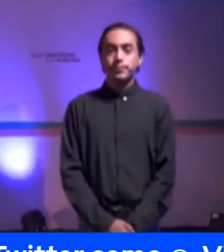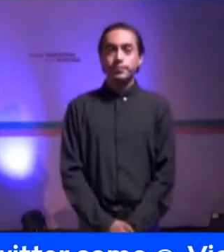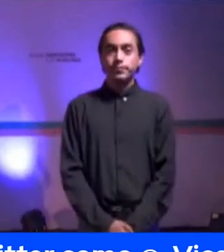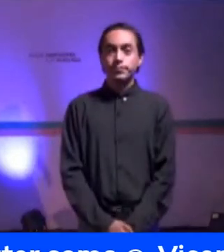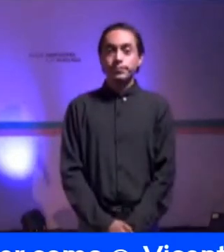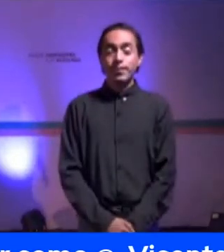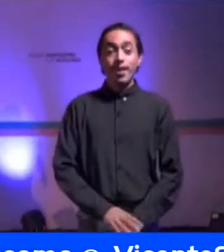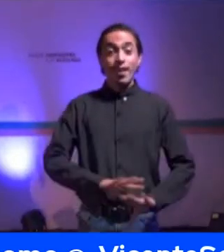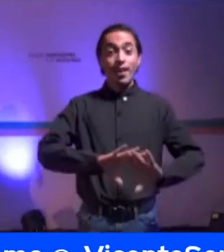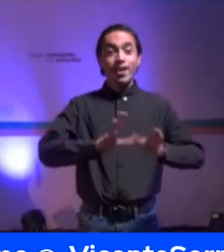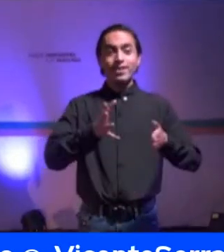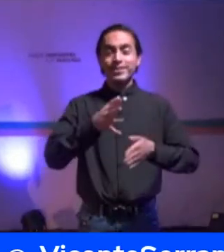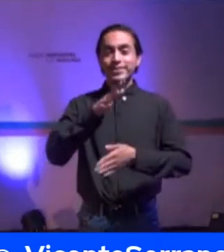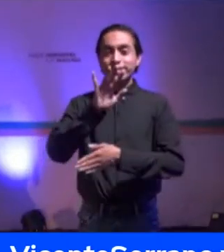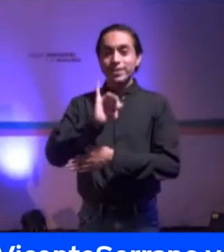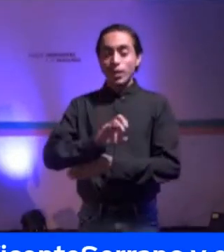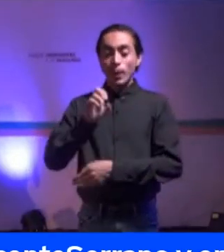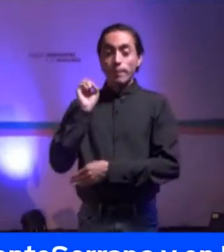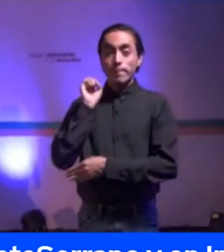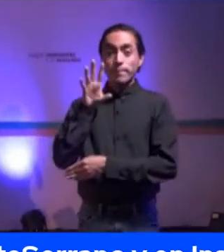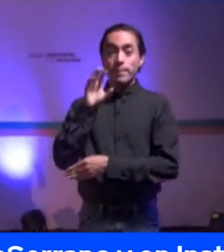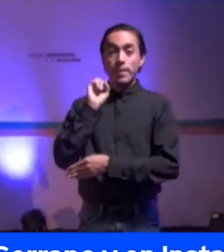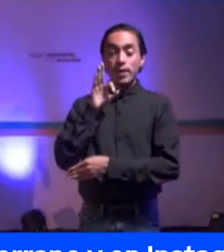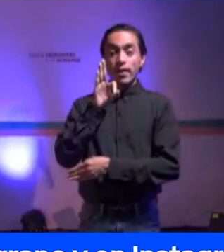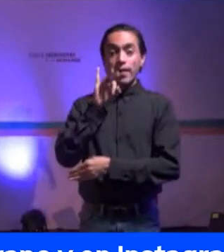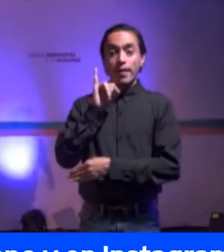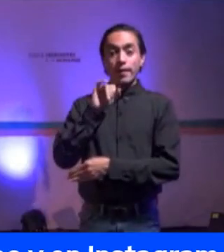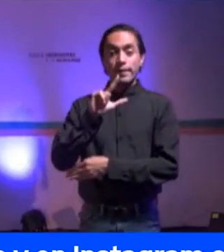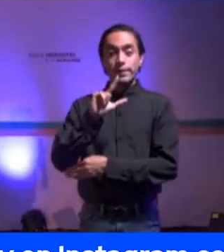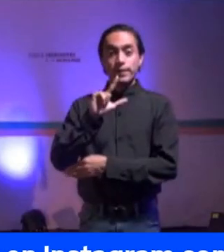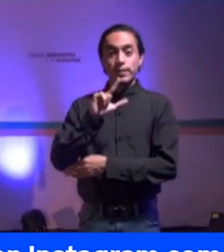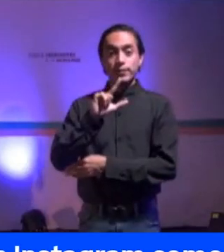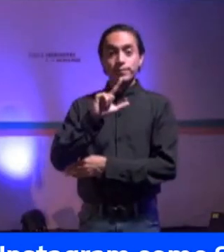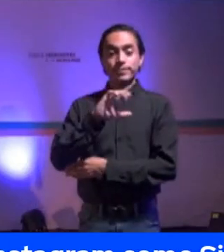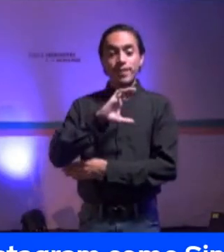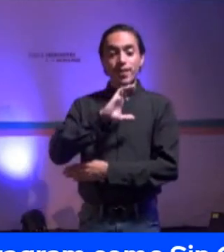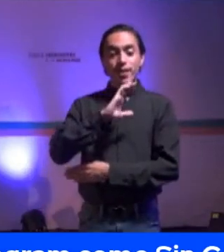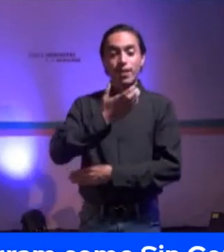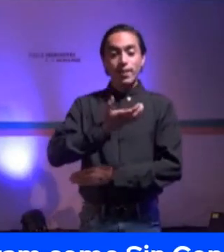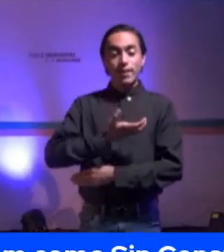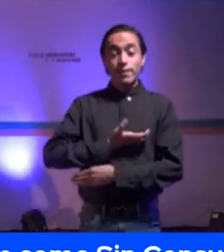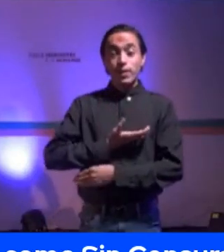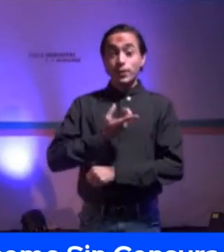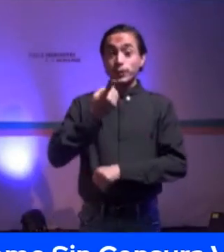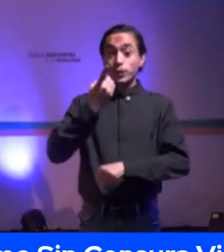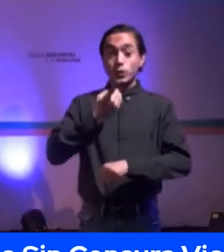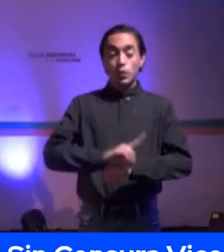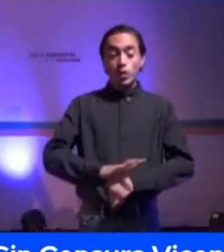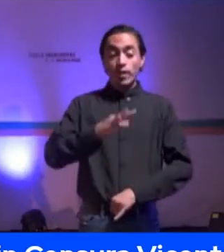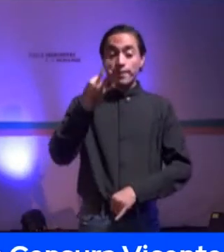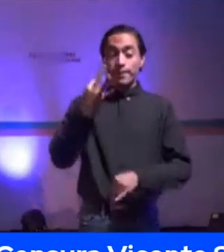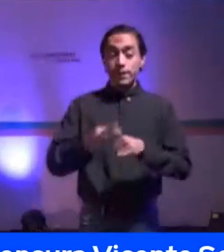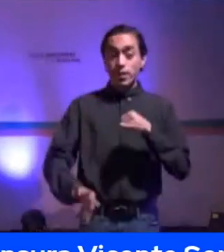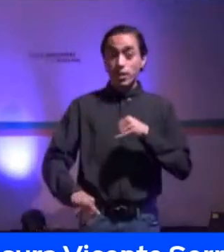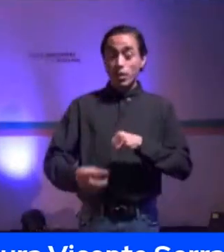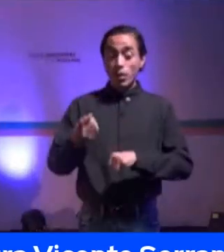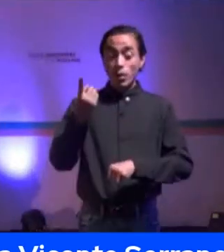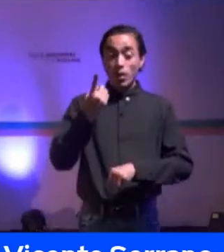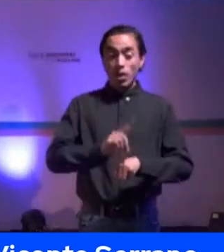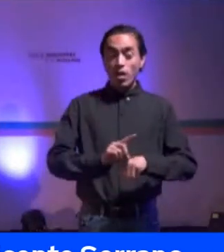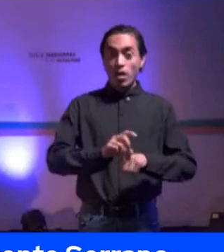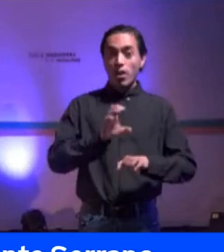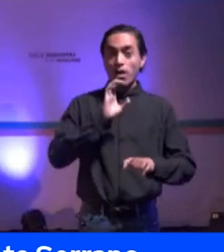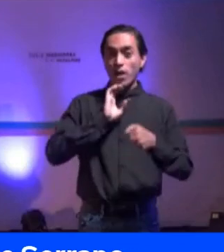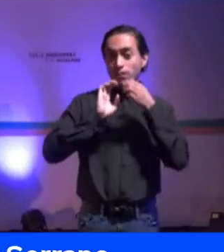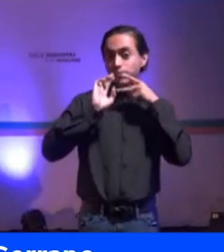Listo. Ahora sí, estamos en vivo desde la Feria Internacional del Libro del Zócalo. Último día, última charla del Zócalo,